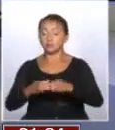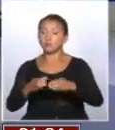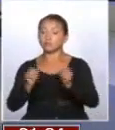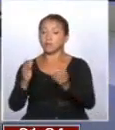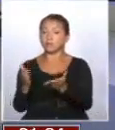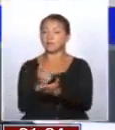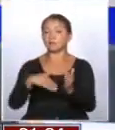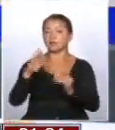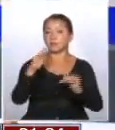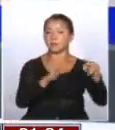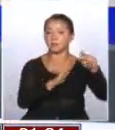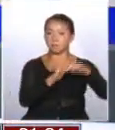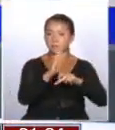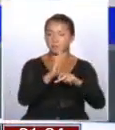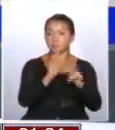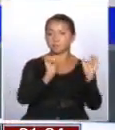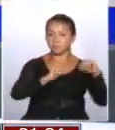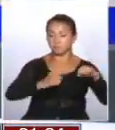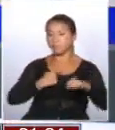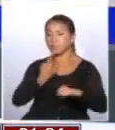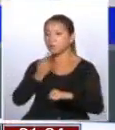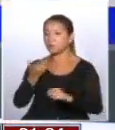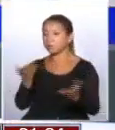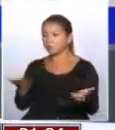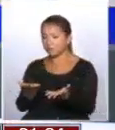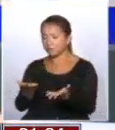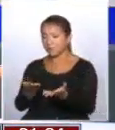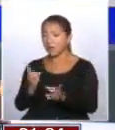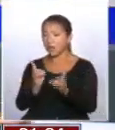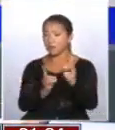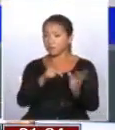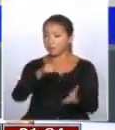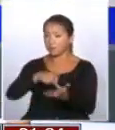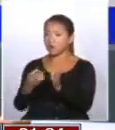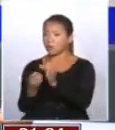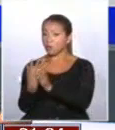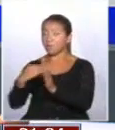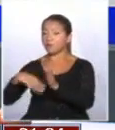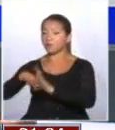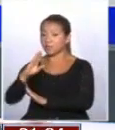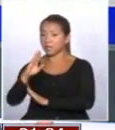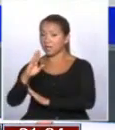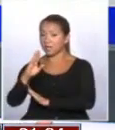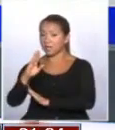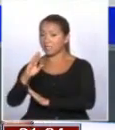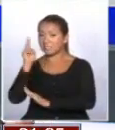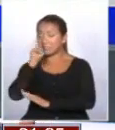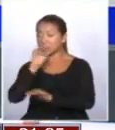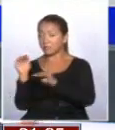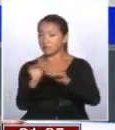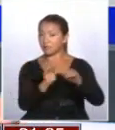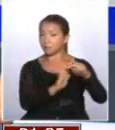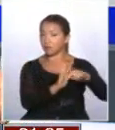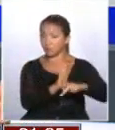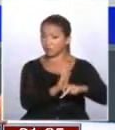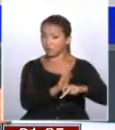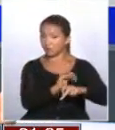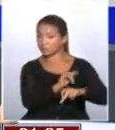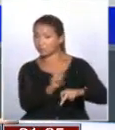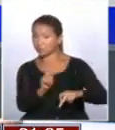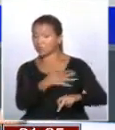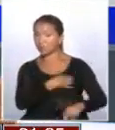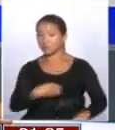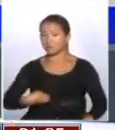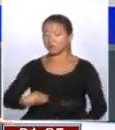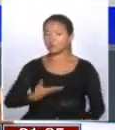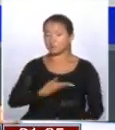mayoría para poder sacar adelante el proyecto. Por eso es que mi pregunta va en si es que parlamentarios de la nueva mayoría no van a apoyar un proyecto del gobierno de la